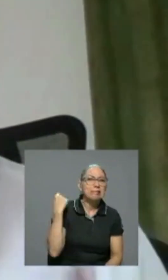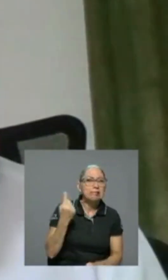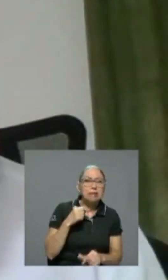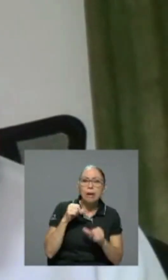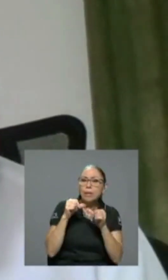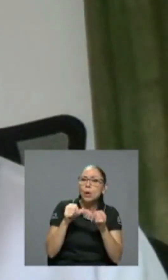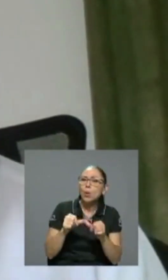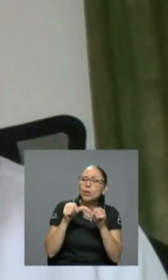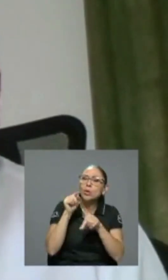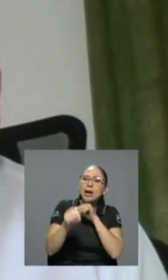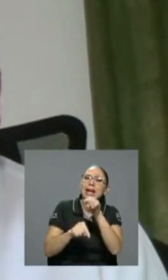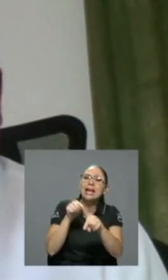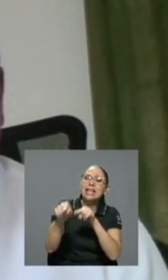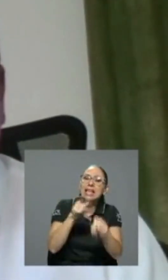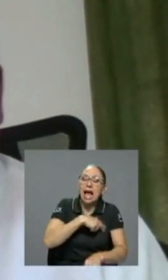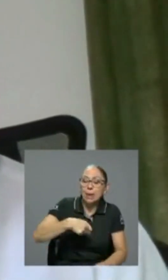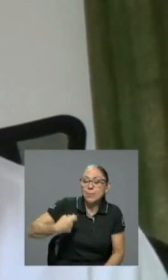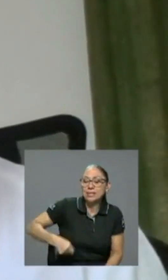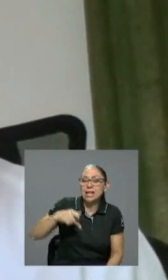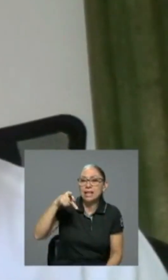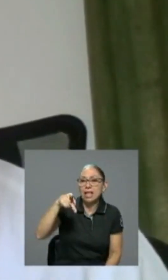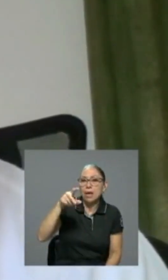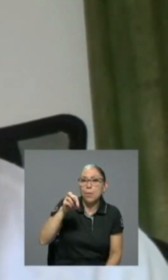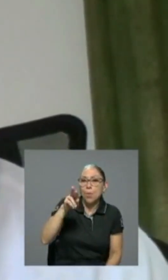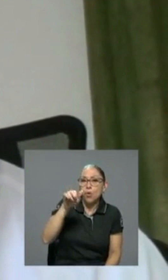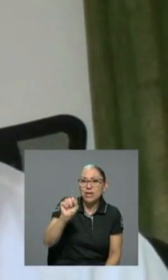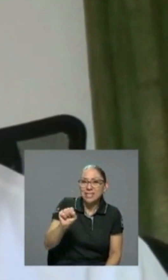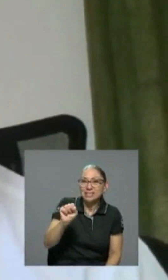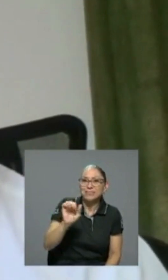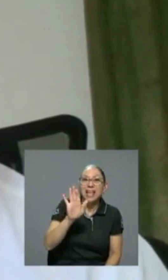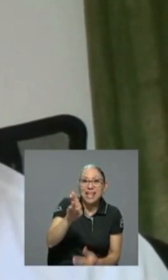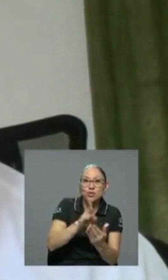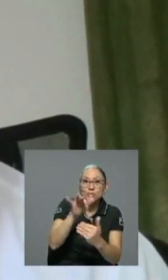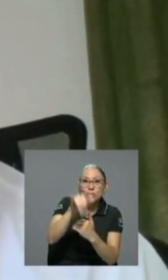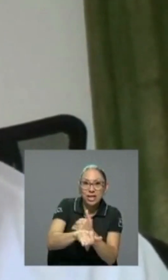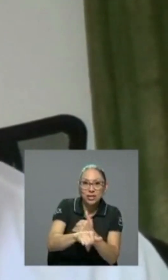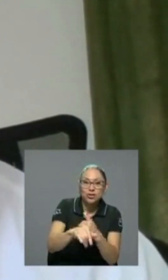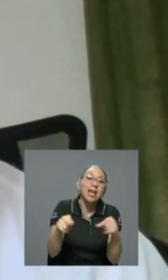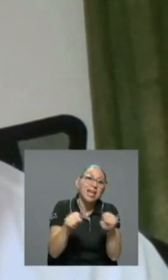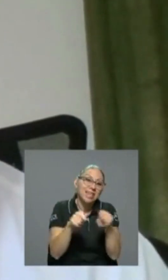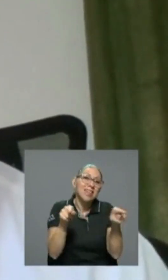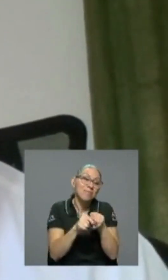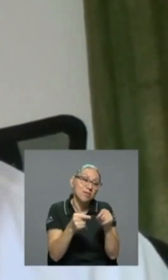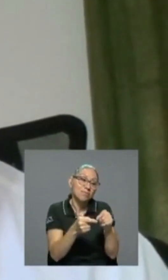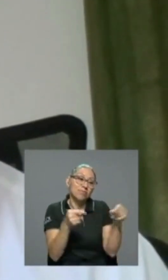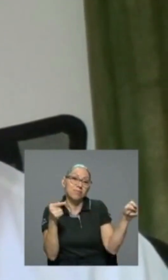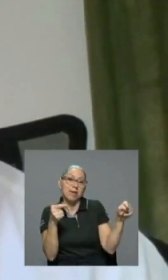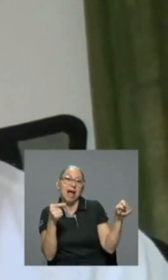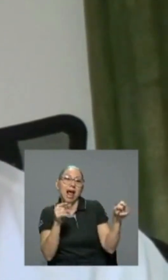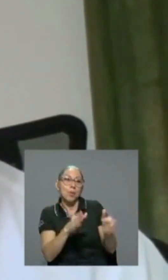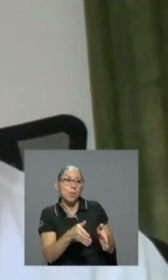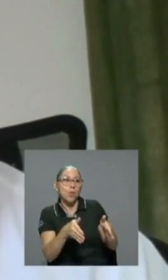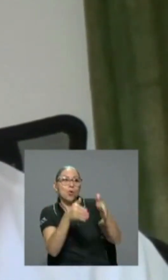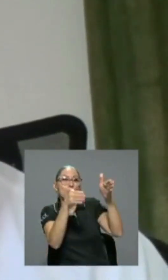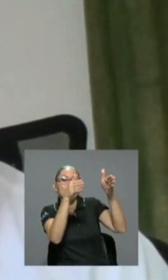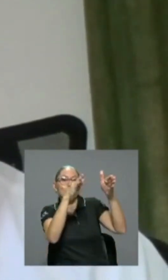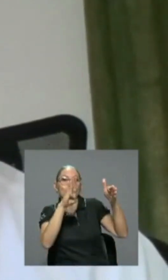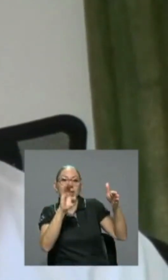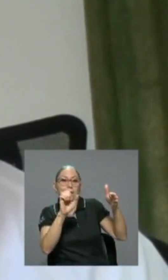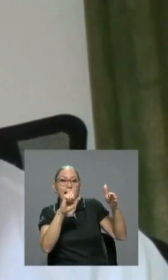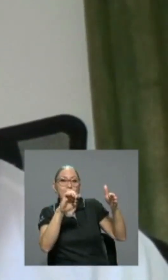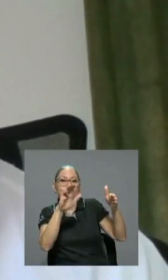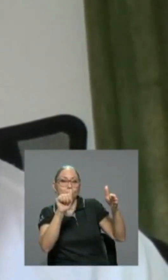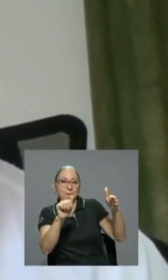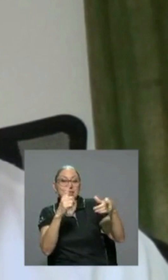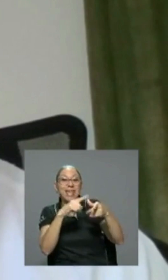a sus proyectos, ¿no? Y en especial también al monumento a Belisario Porras, perdón, a Vasco Núñez de Balboa. Entonces,